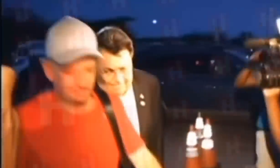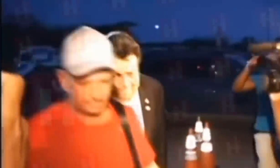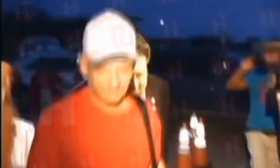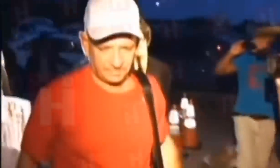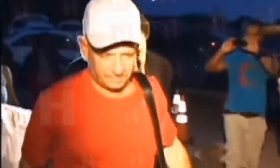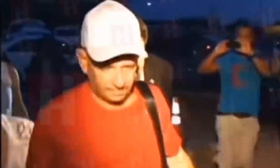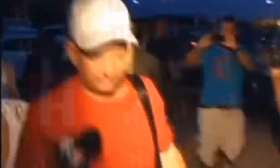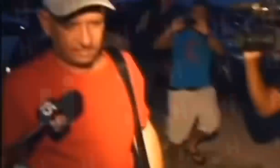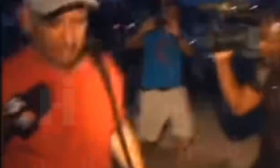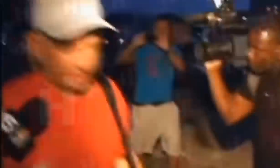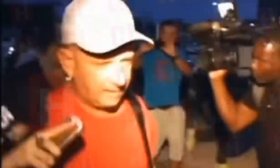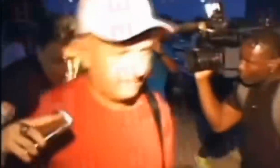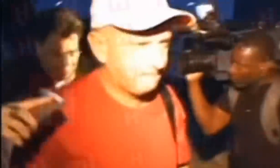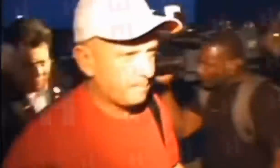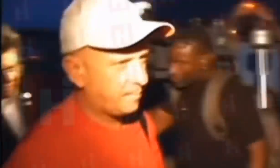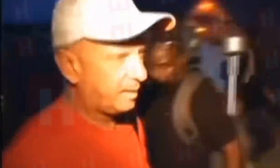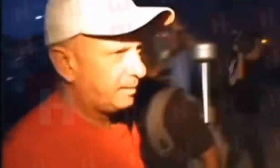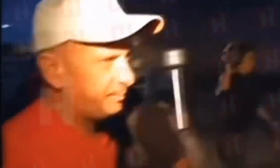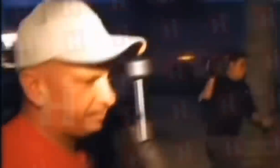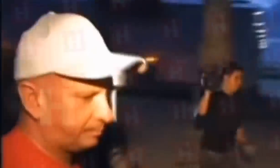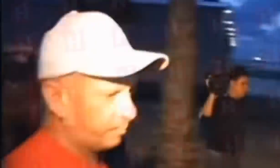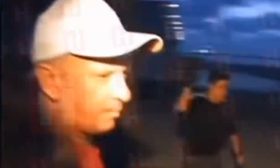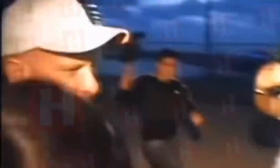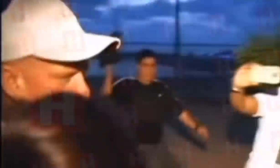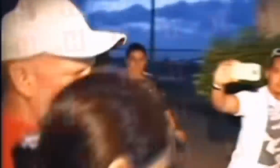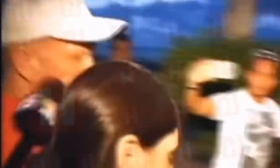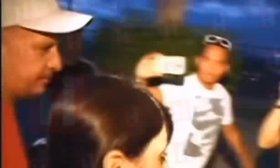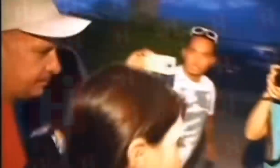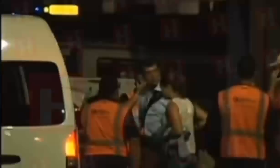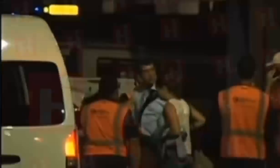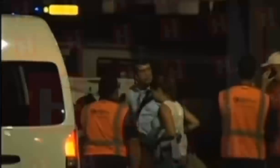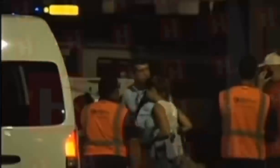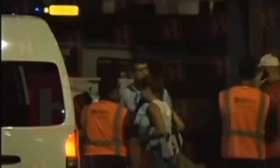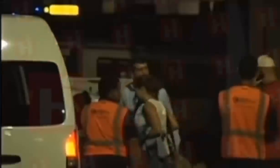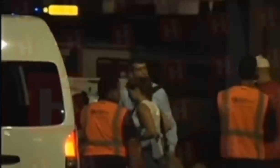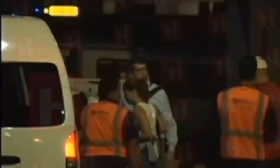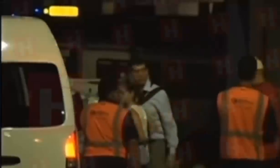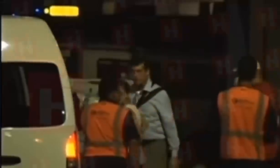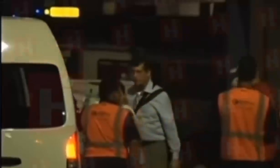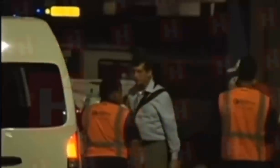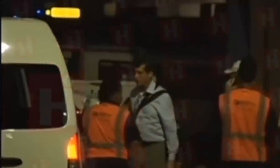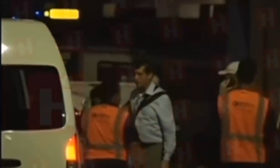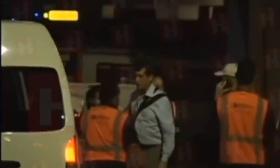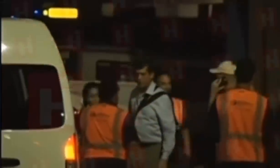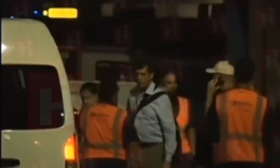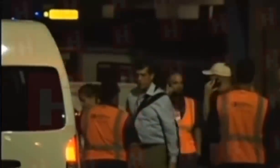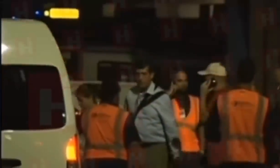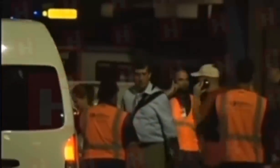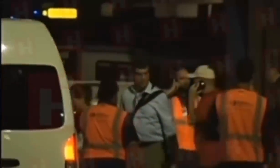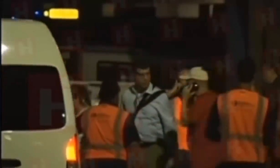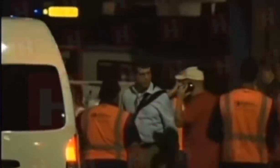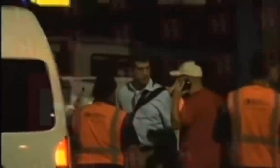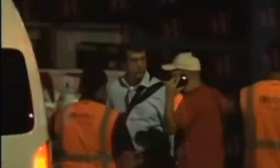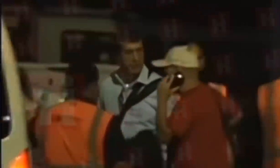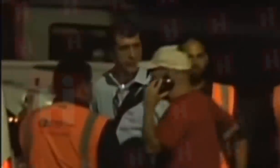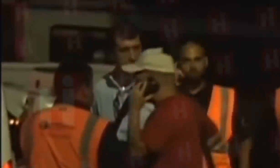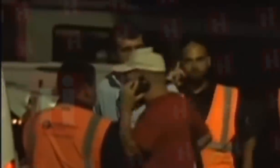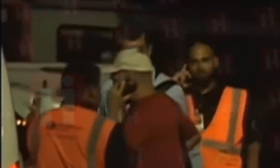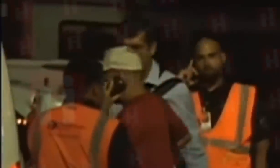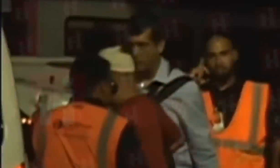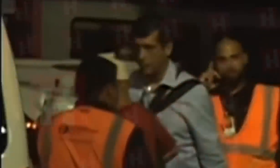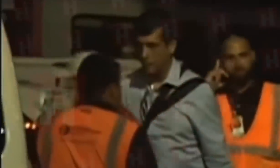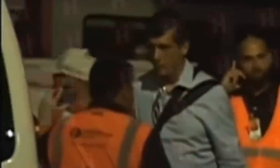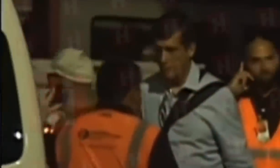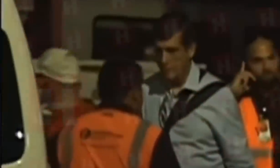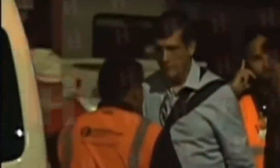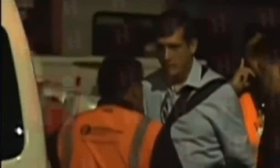contrainteligencia militar. Sí, el mismo Carvajal que ahora busca a los Estados Unidos acusado de tráfico de drogas y de terrorismo, ese mismito. Y